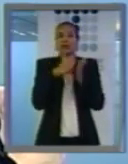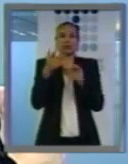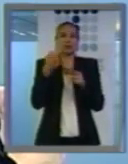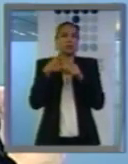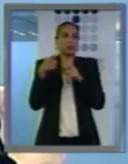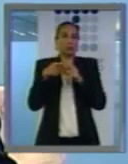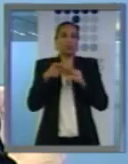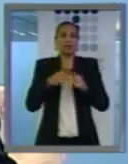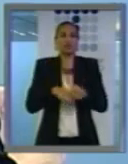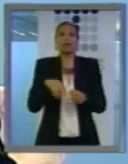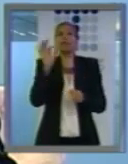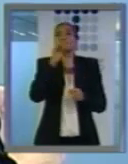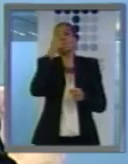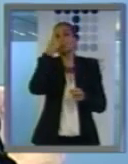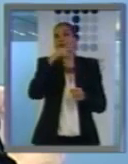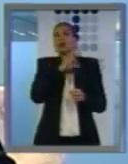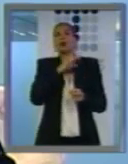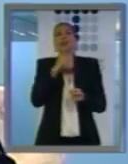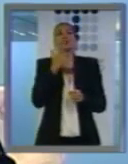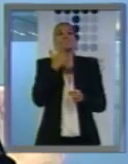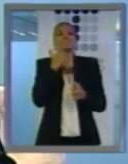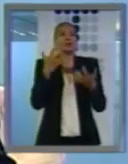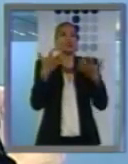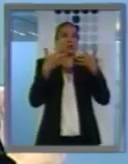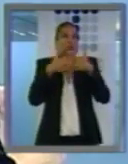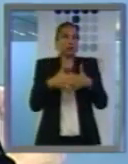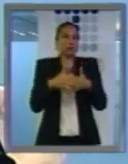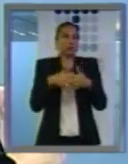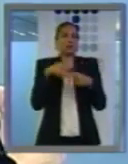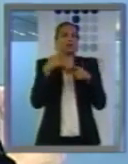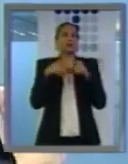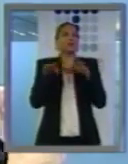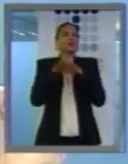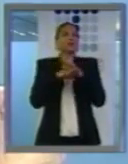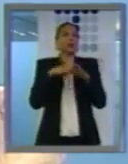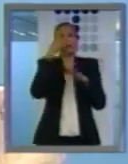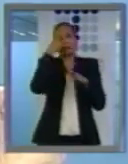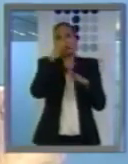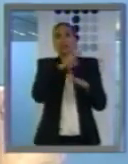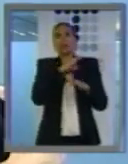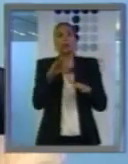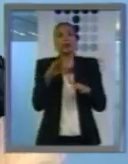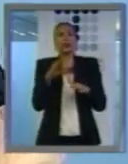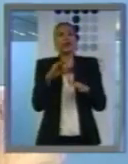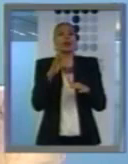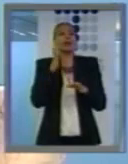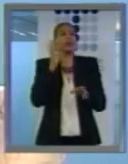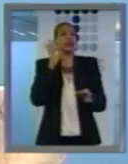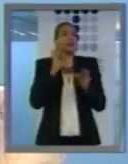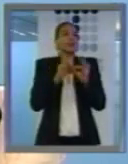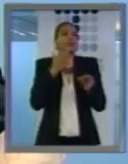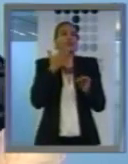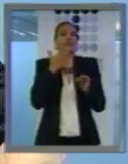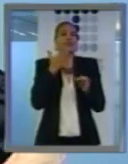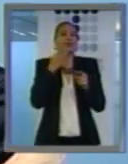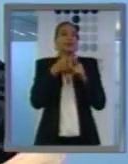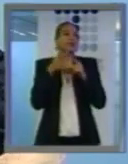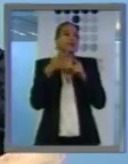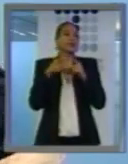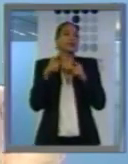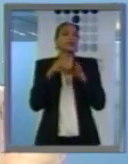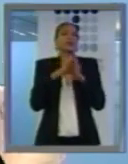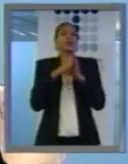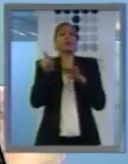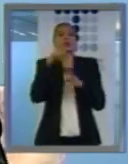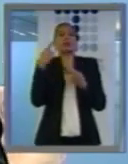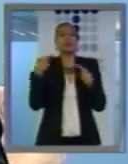estados. Y para que funcione la plataforma y para que ya estén todos los